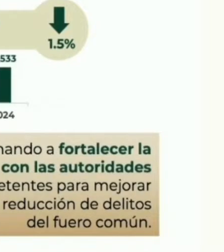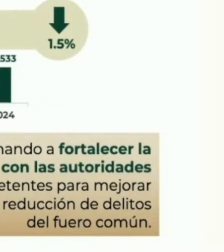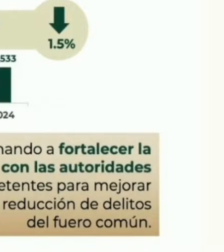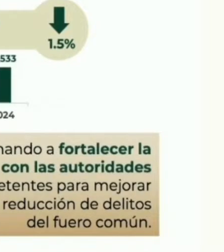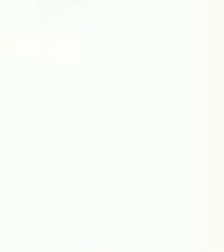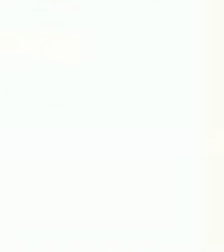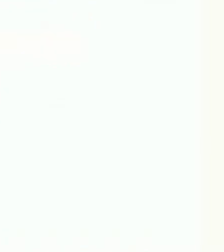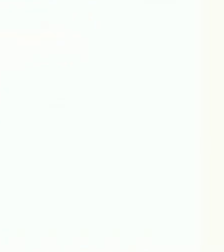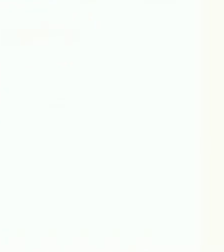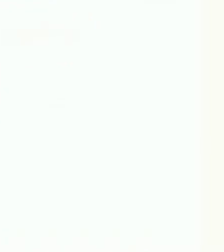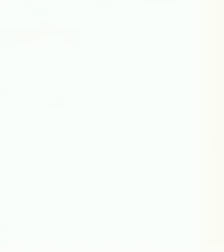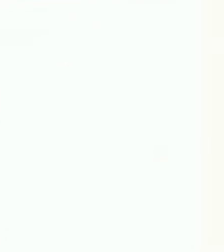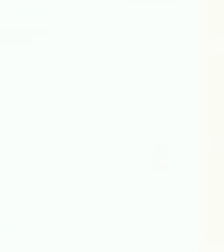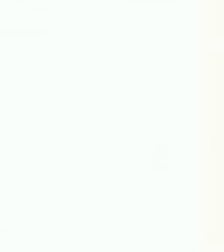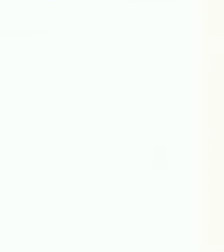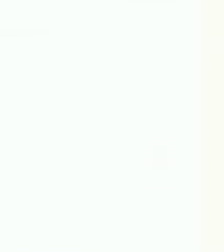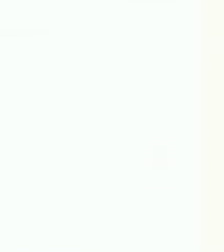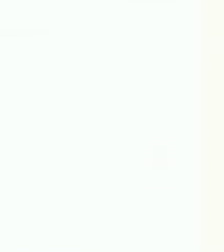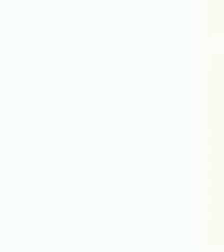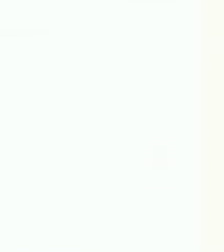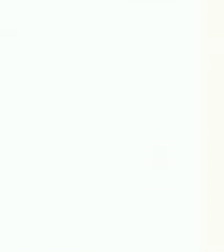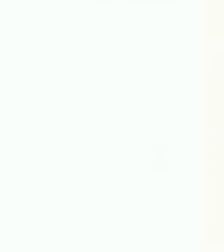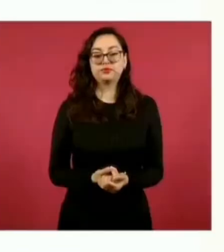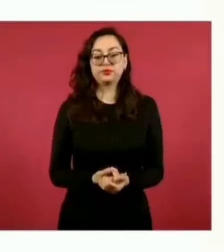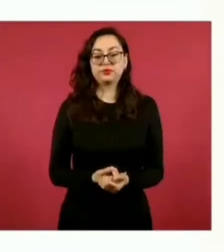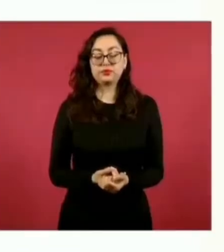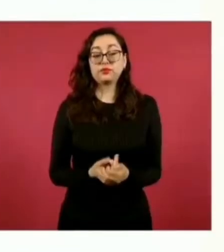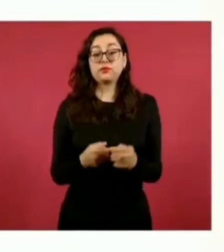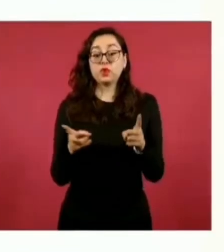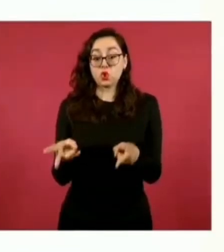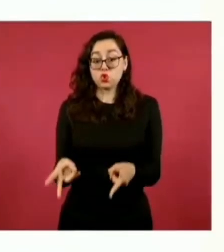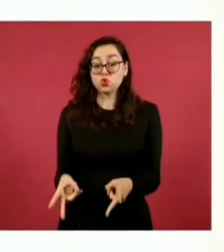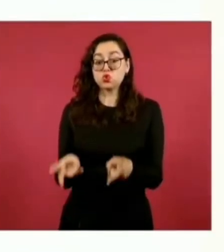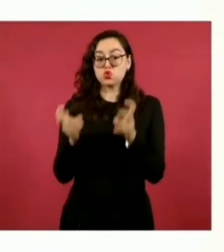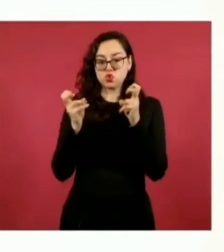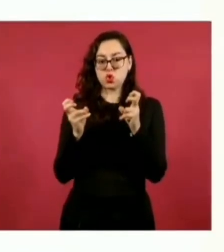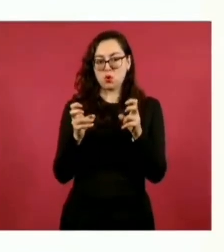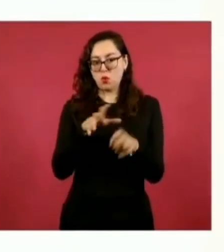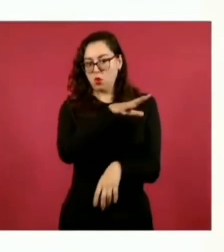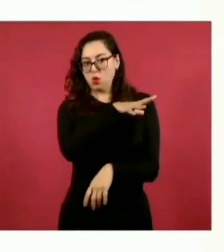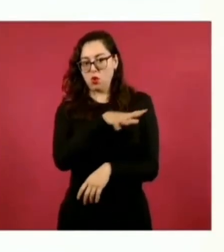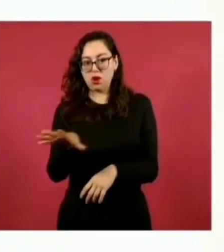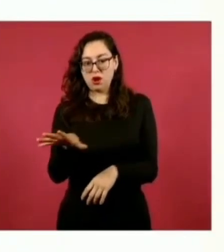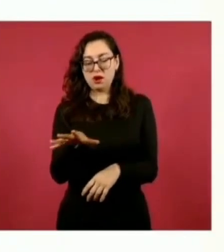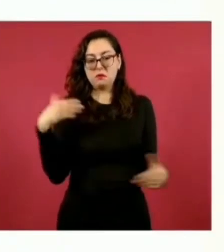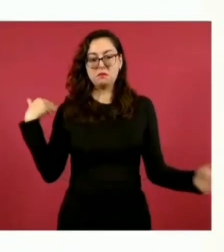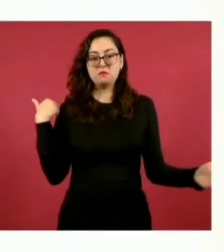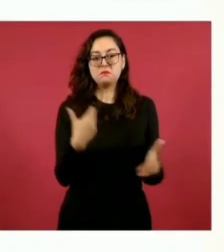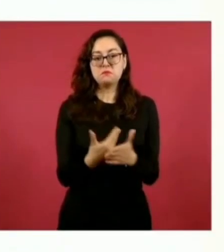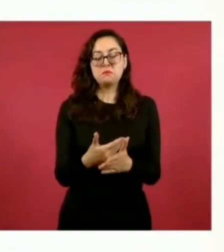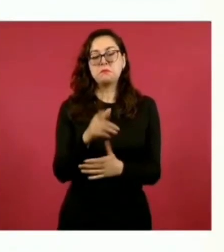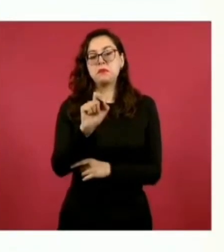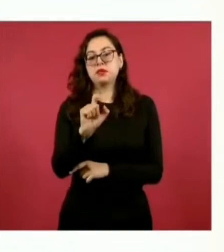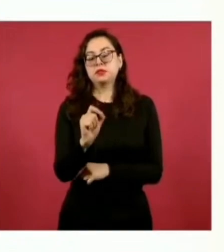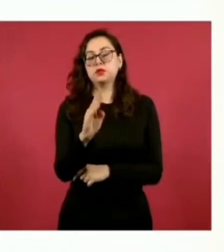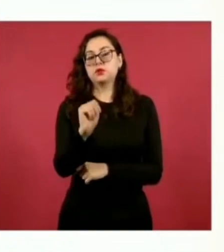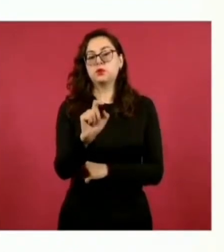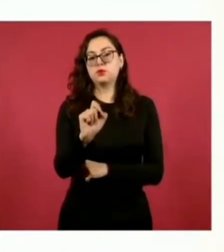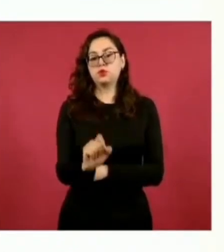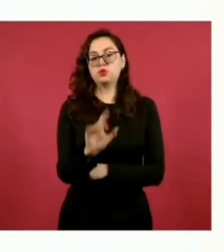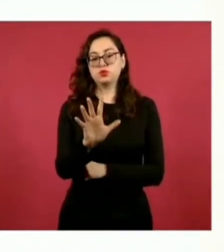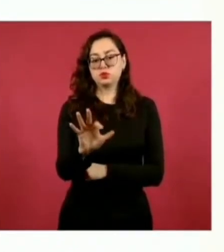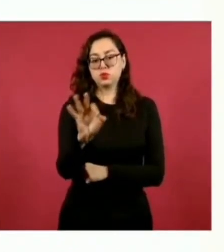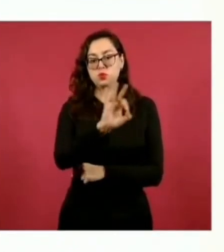adelante en el robo total tenemos una disminución a Julio de 29.5 en